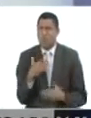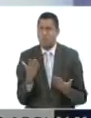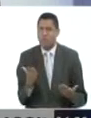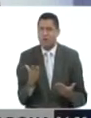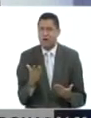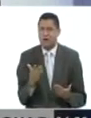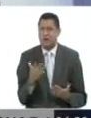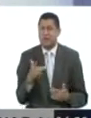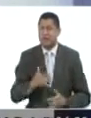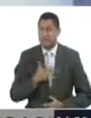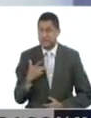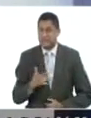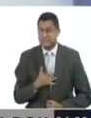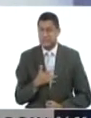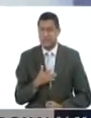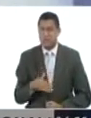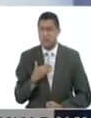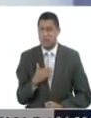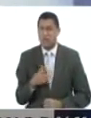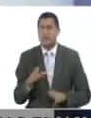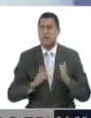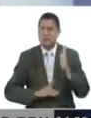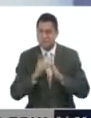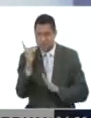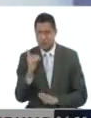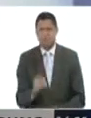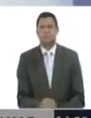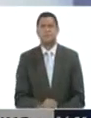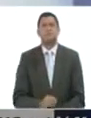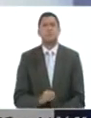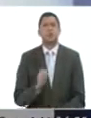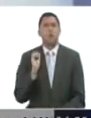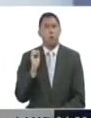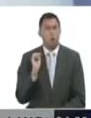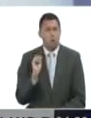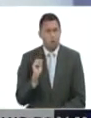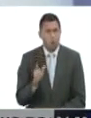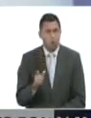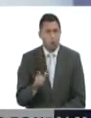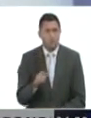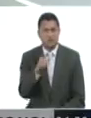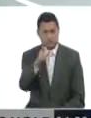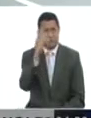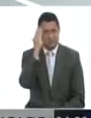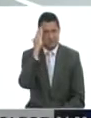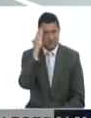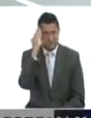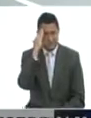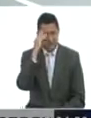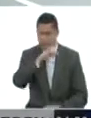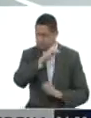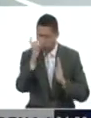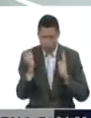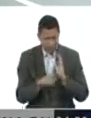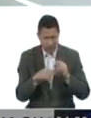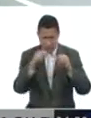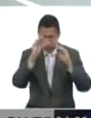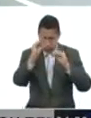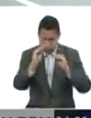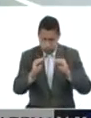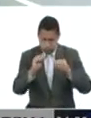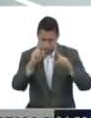tienen esos síntomas que no permiten su adecuado desenvolvimiento. En este caso, entonces ya ustedes hacen todo este tipo de procedimiento, lo van